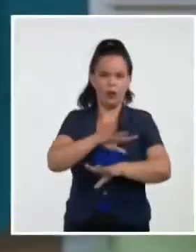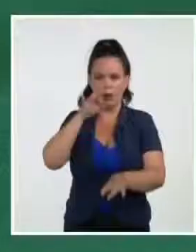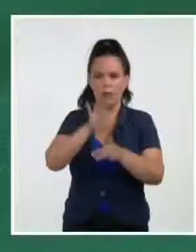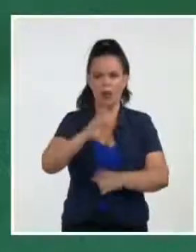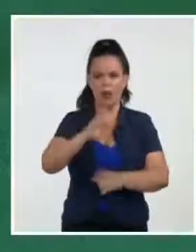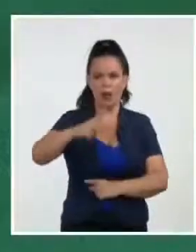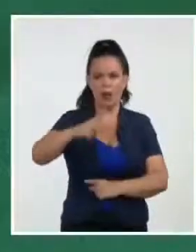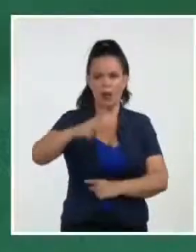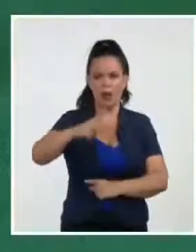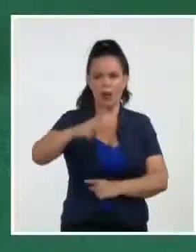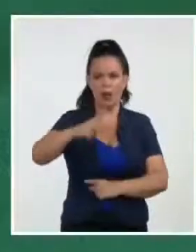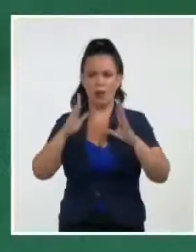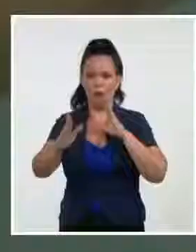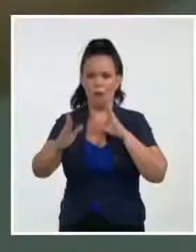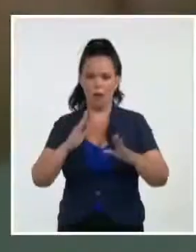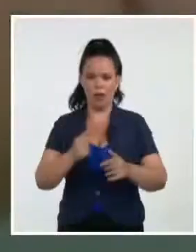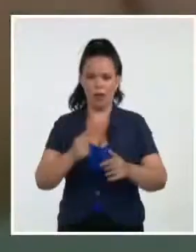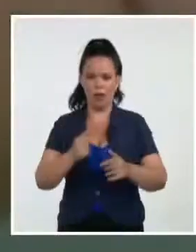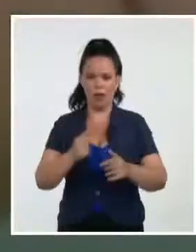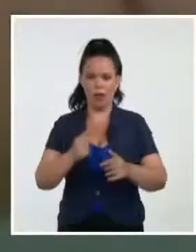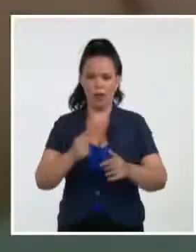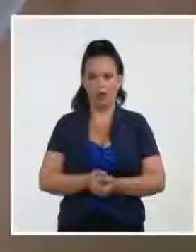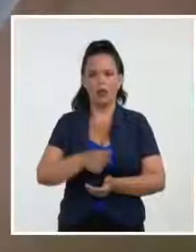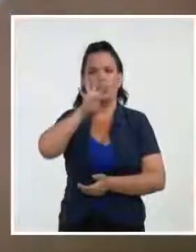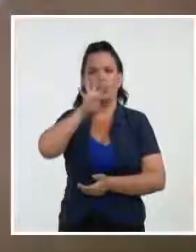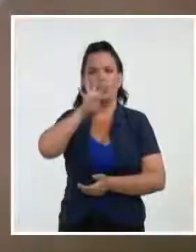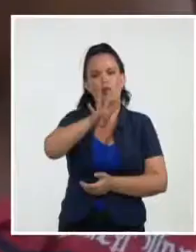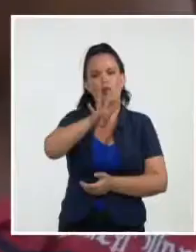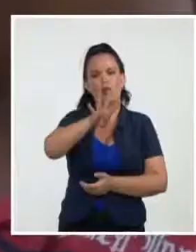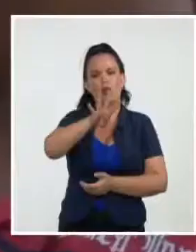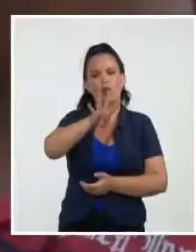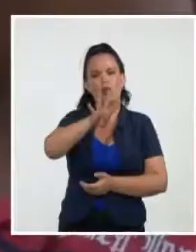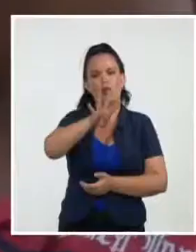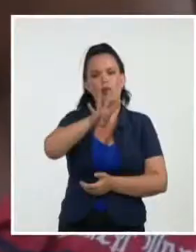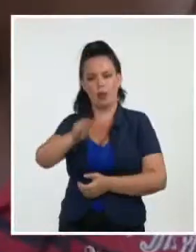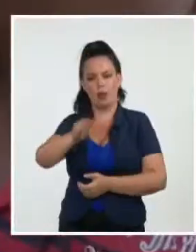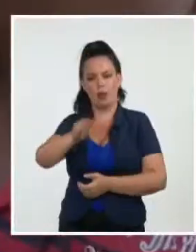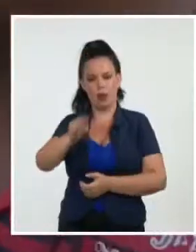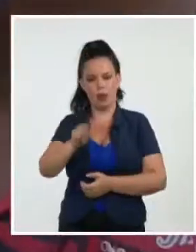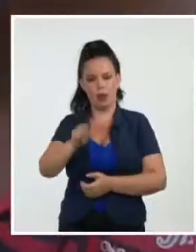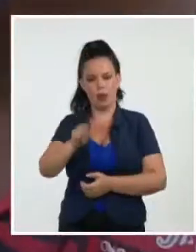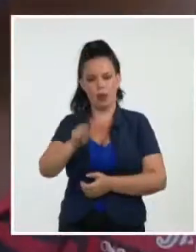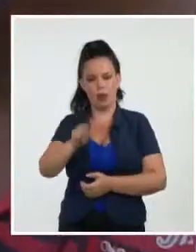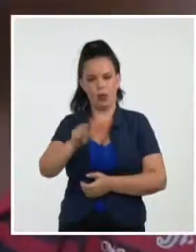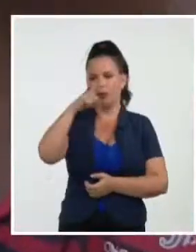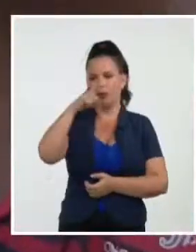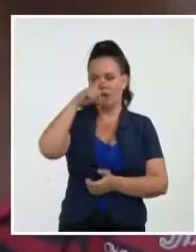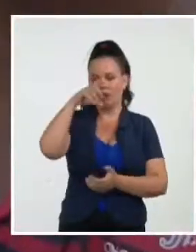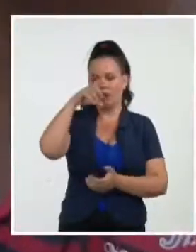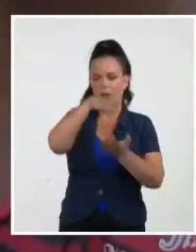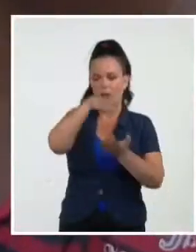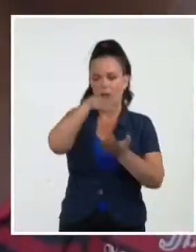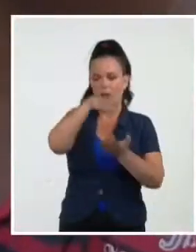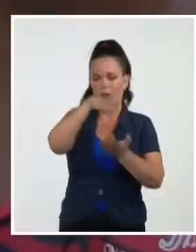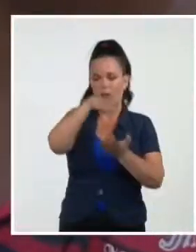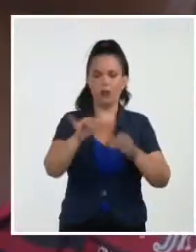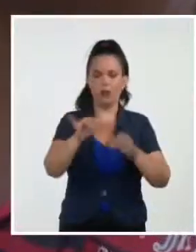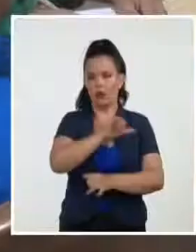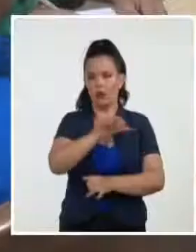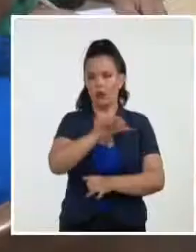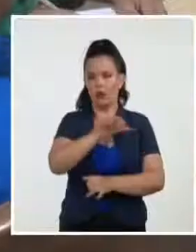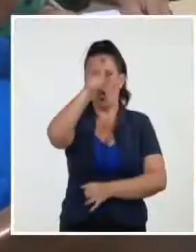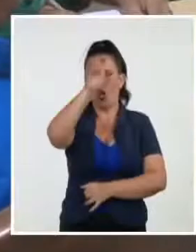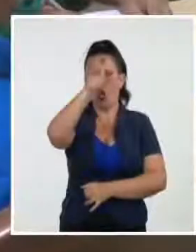nefróticos y en 413 ancianos de 7 instituciones sociales, así como residentes estables del Hospital Psiquiátrico Luis